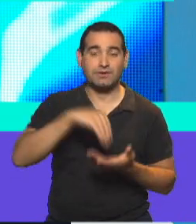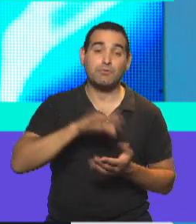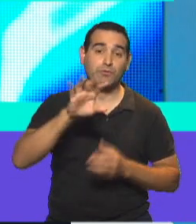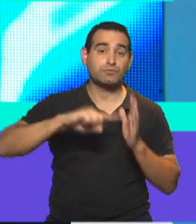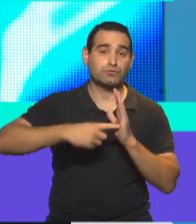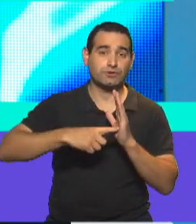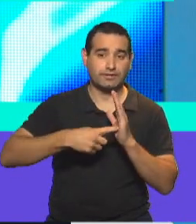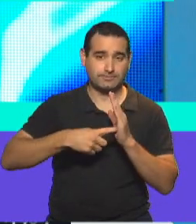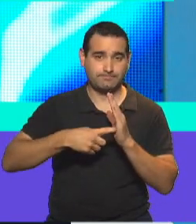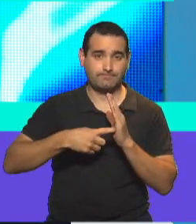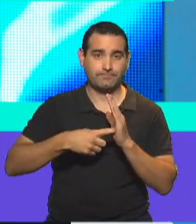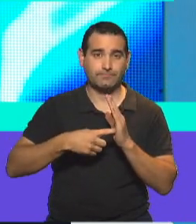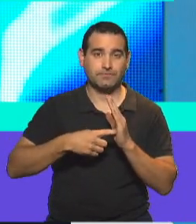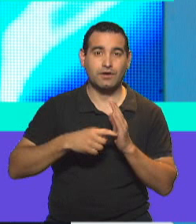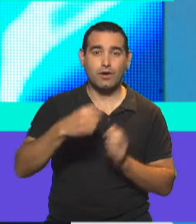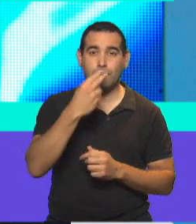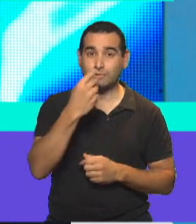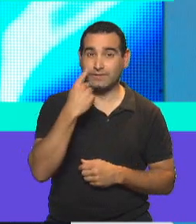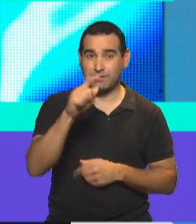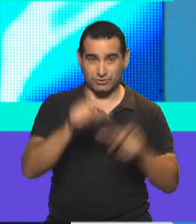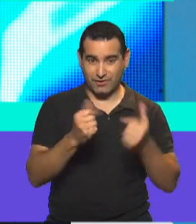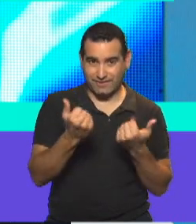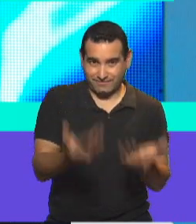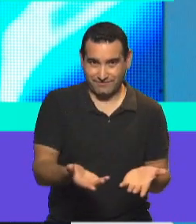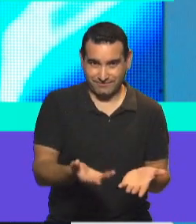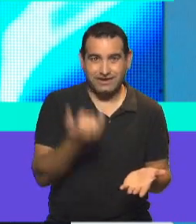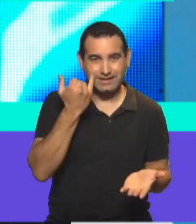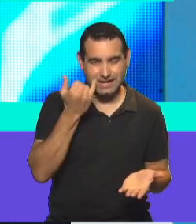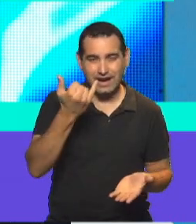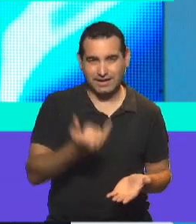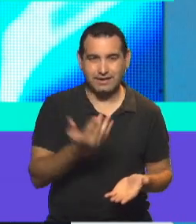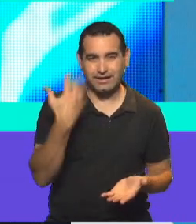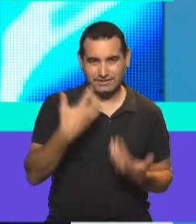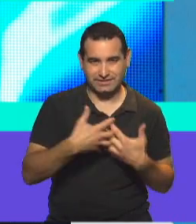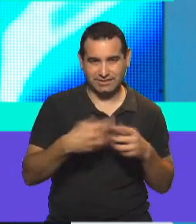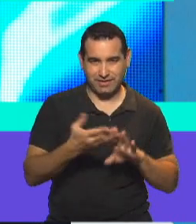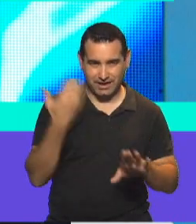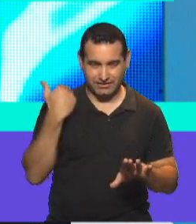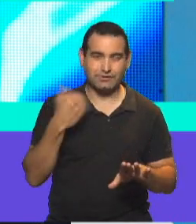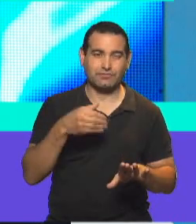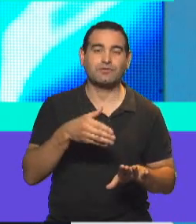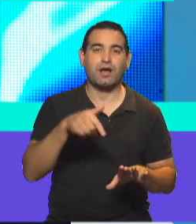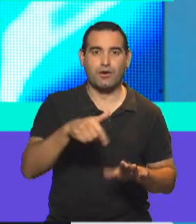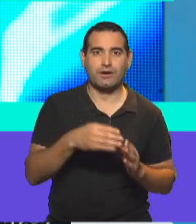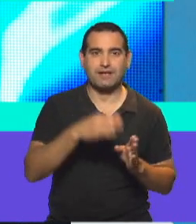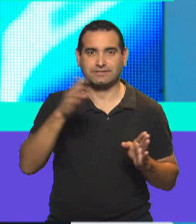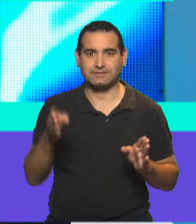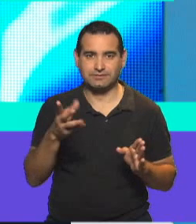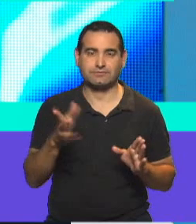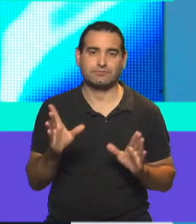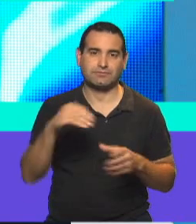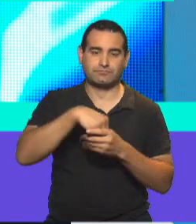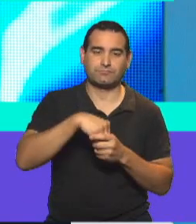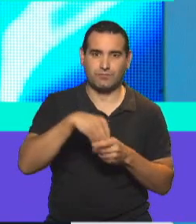Buenos Aires pasa de cerca de 11.000 beneficiarios que ya estaban con el régimen de zona fría, porque este viene a ampliar y a prorrogar el